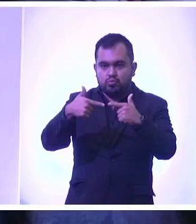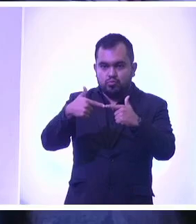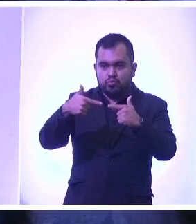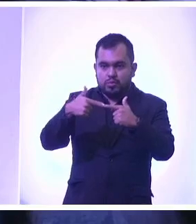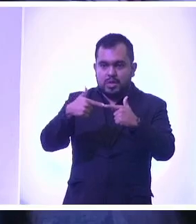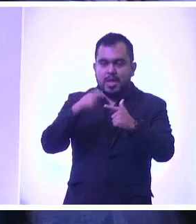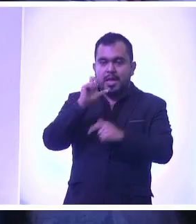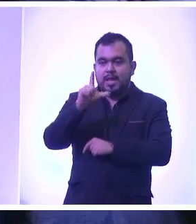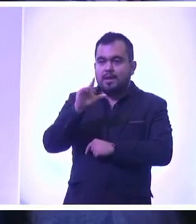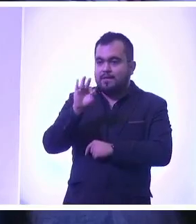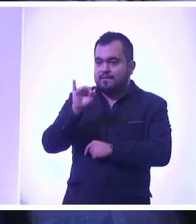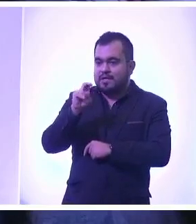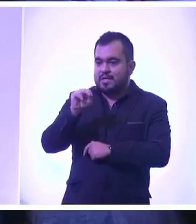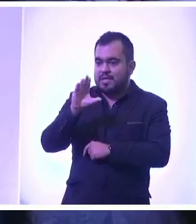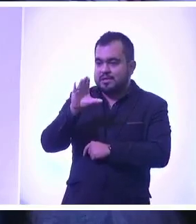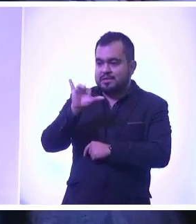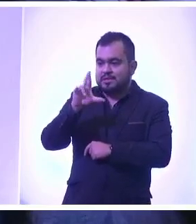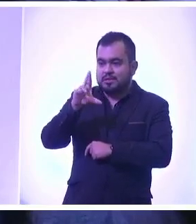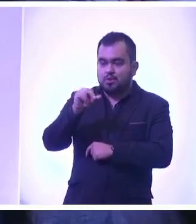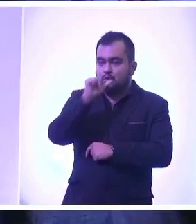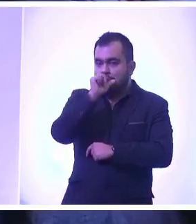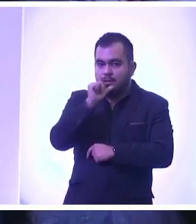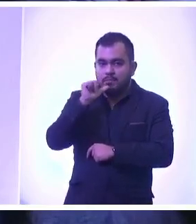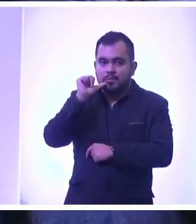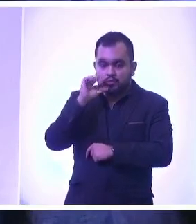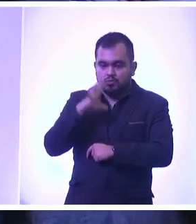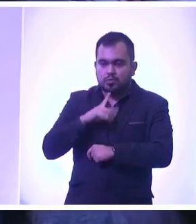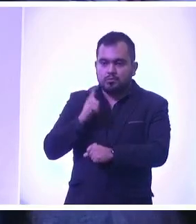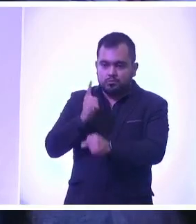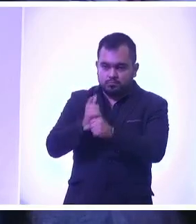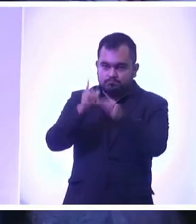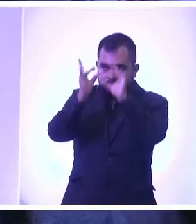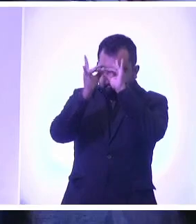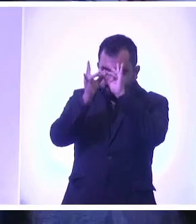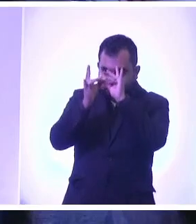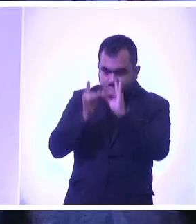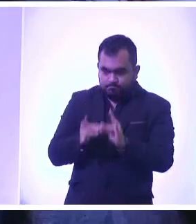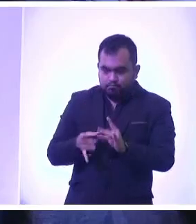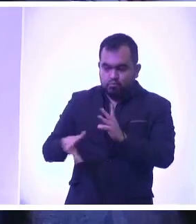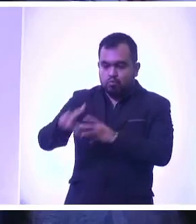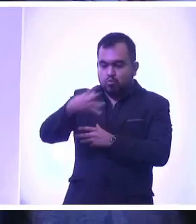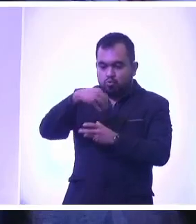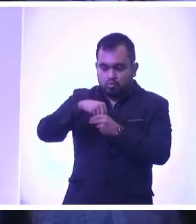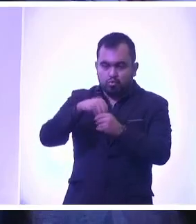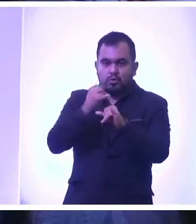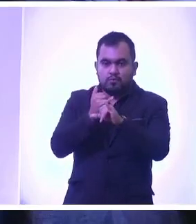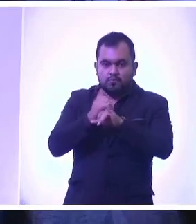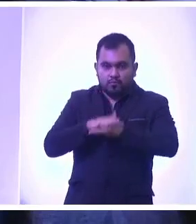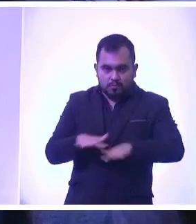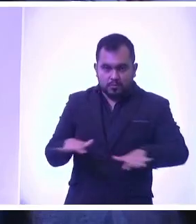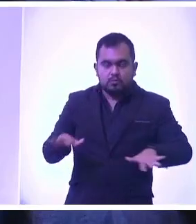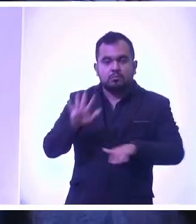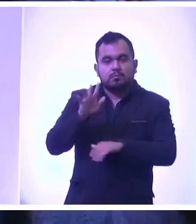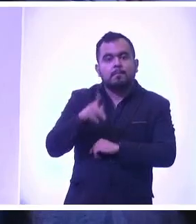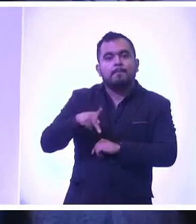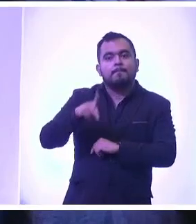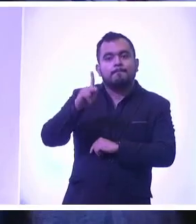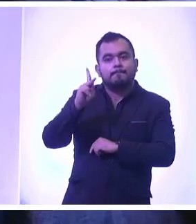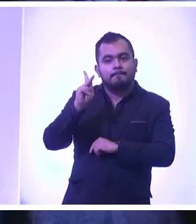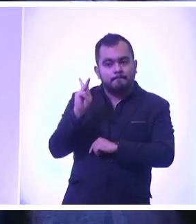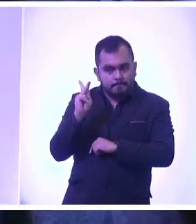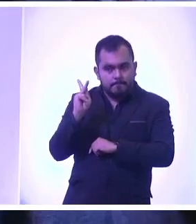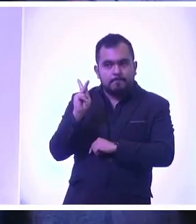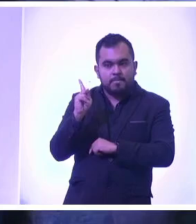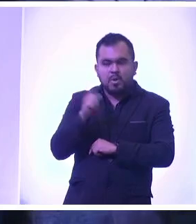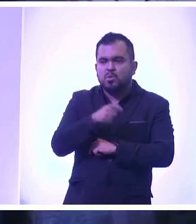de Amazon lo van a encontrar y va a venir detallado precisamente con toda la información pero eh